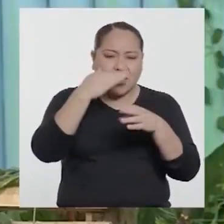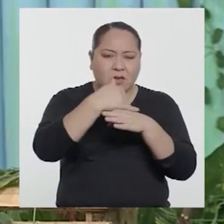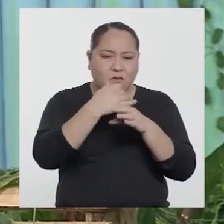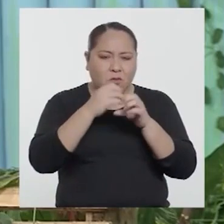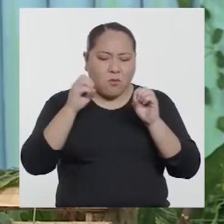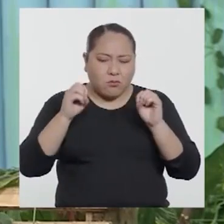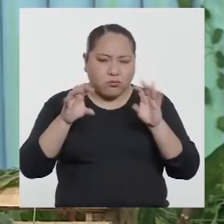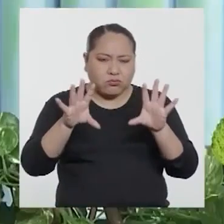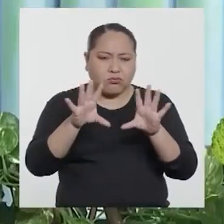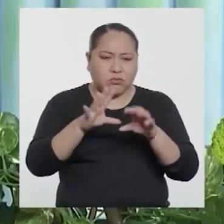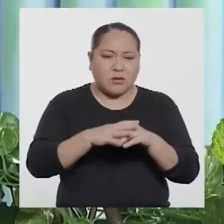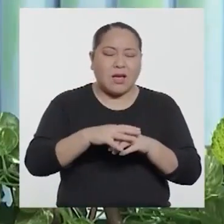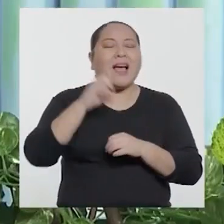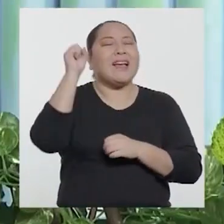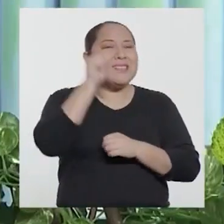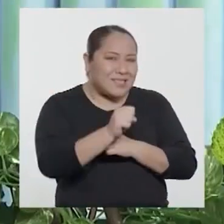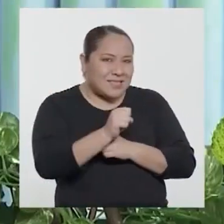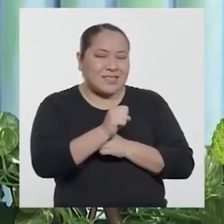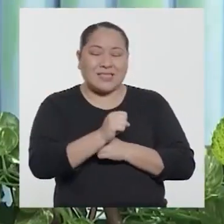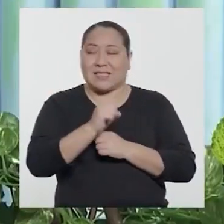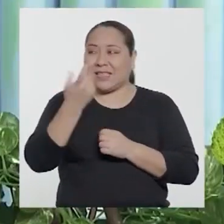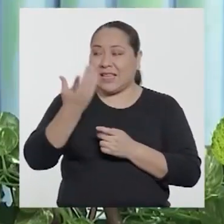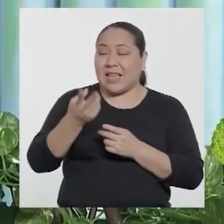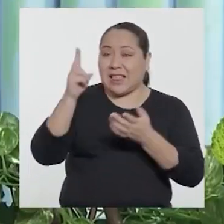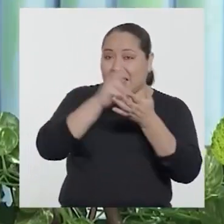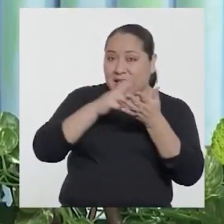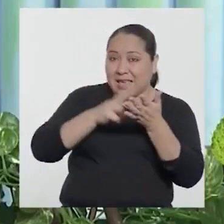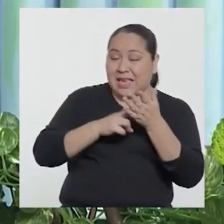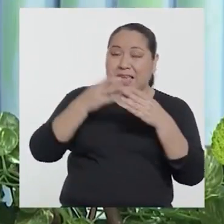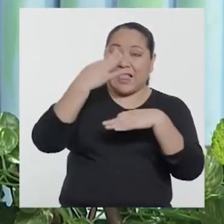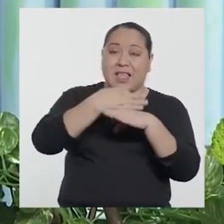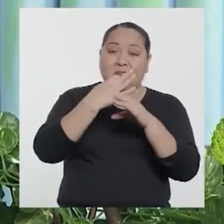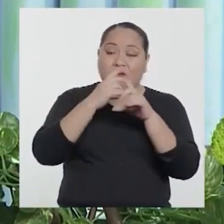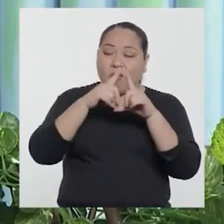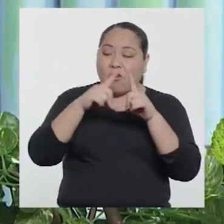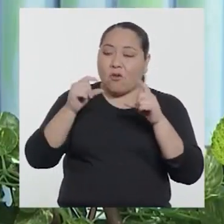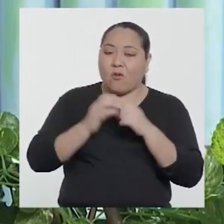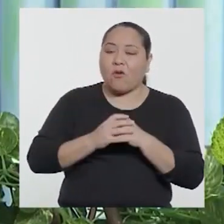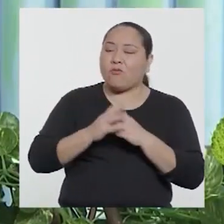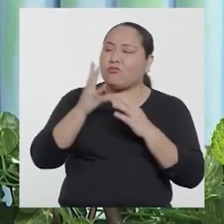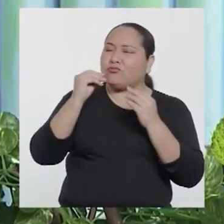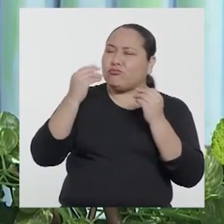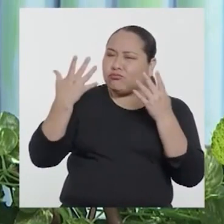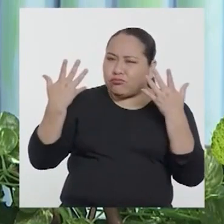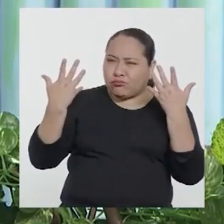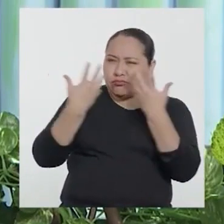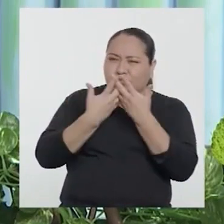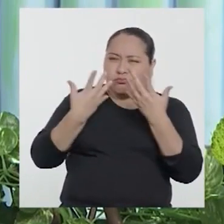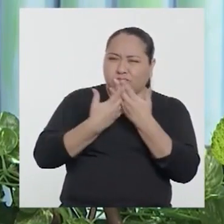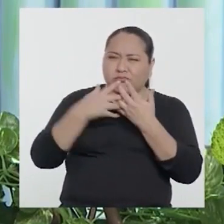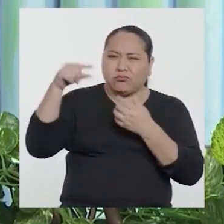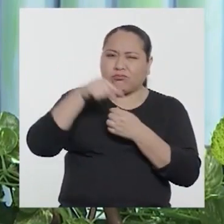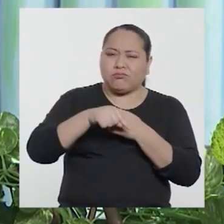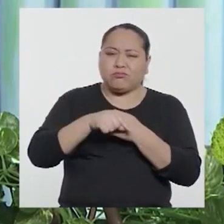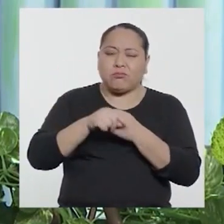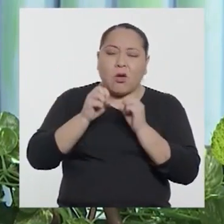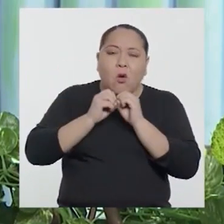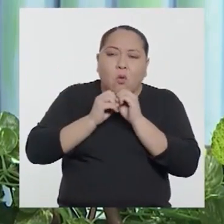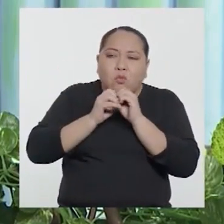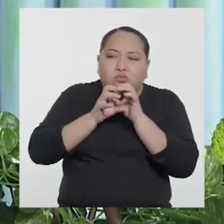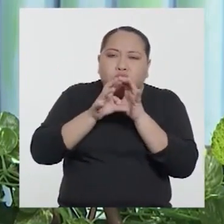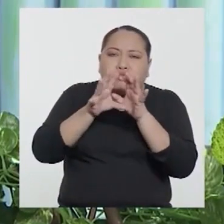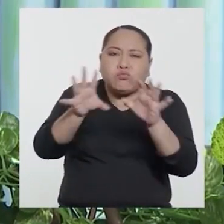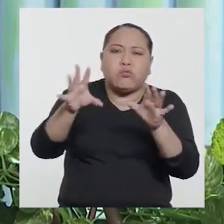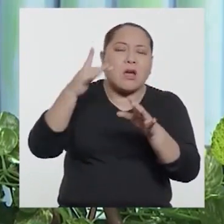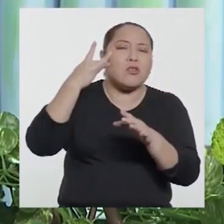de los parlantes? ¡Claro! Leí que la forma tiene mucho que ver con que se amplifica